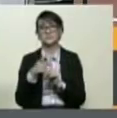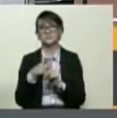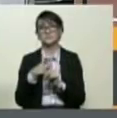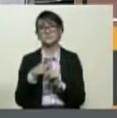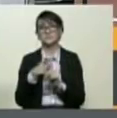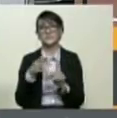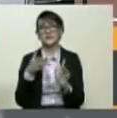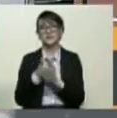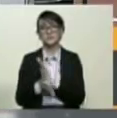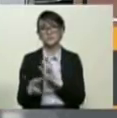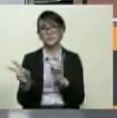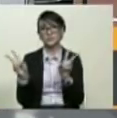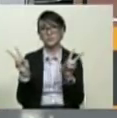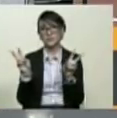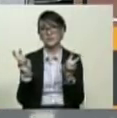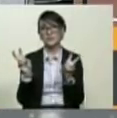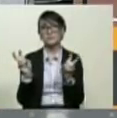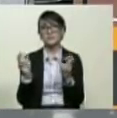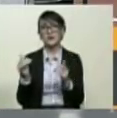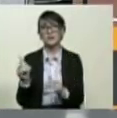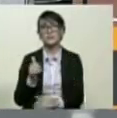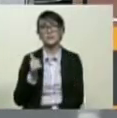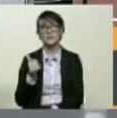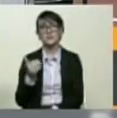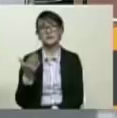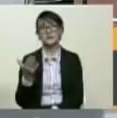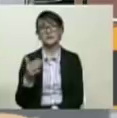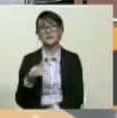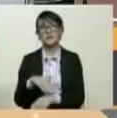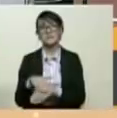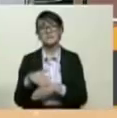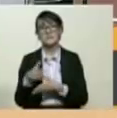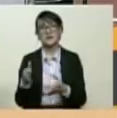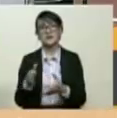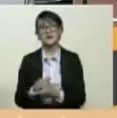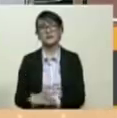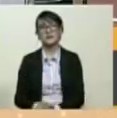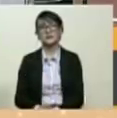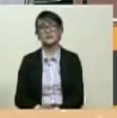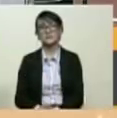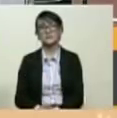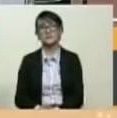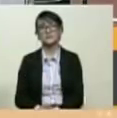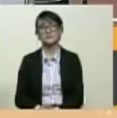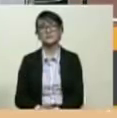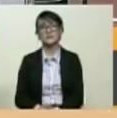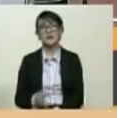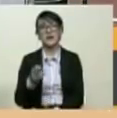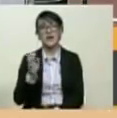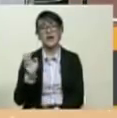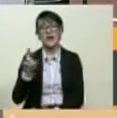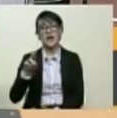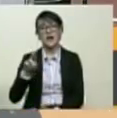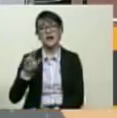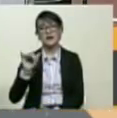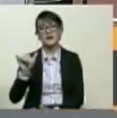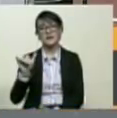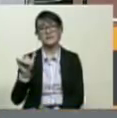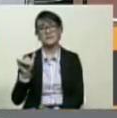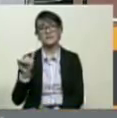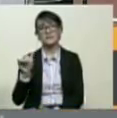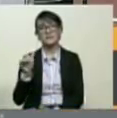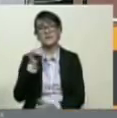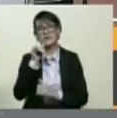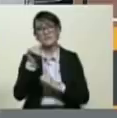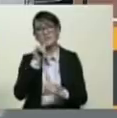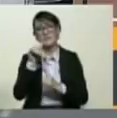en relación también, y aprovechando además su calidad de ministro, el candidato Henry Falcón ayer, dentro del pliego de